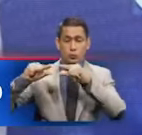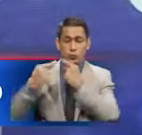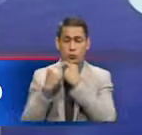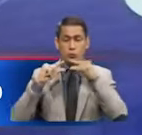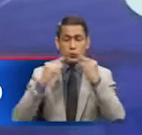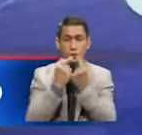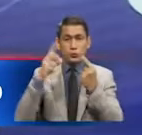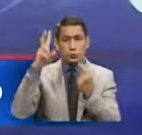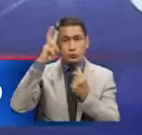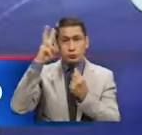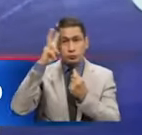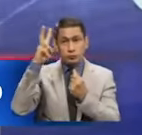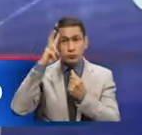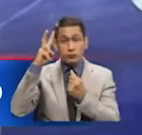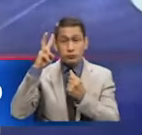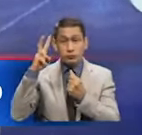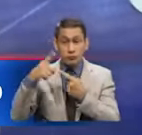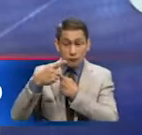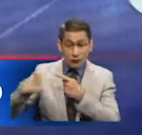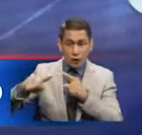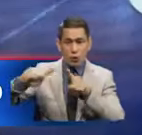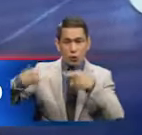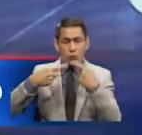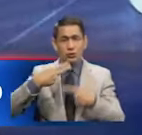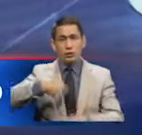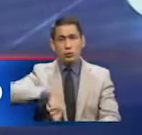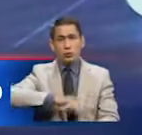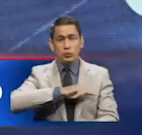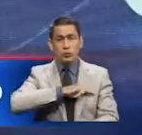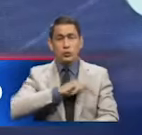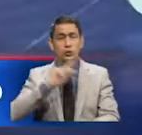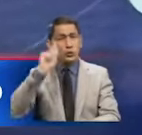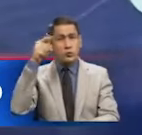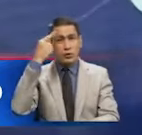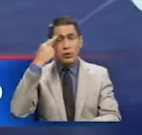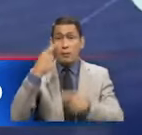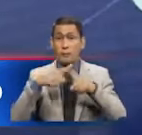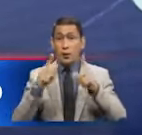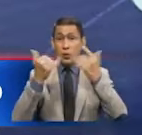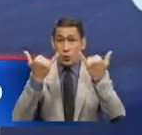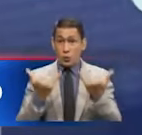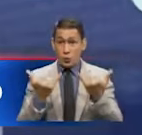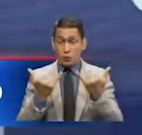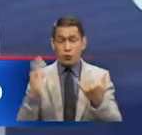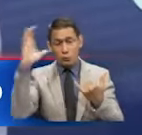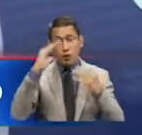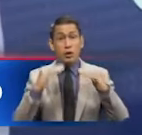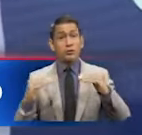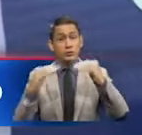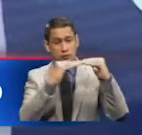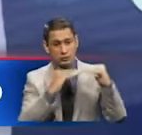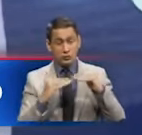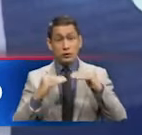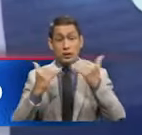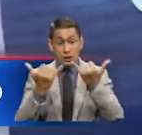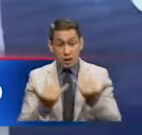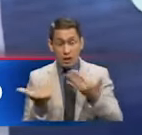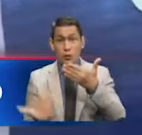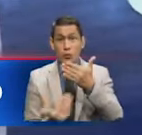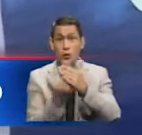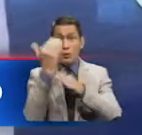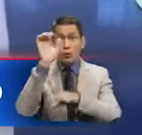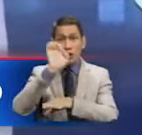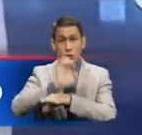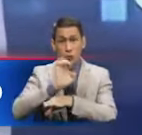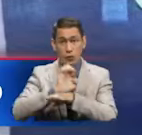pretendido desestabilizar a nuestro gobierno y a la democracia. Ahora es momento de cambiar nuestro país, de fundar ese nuevo